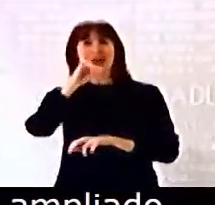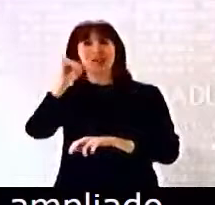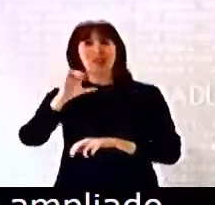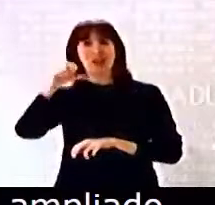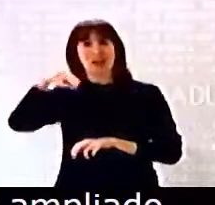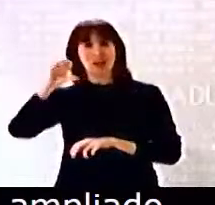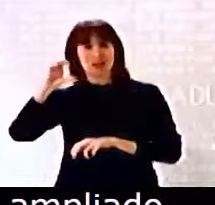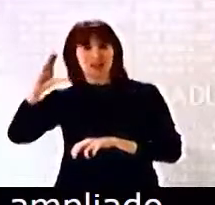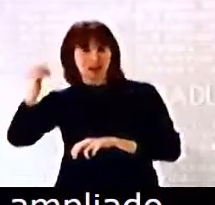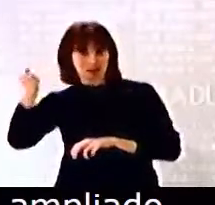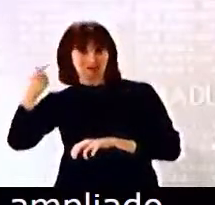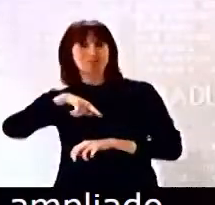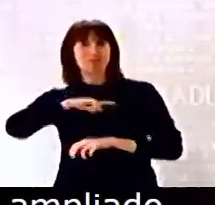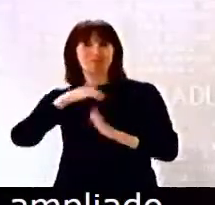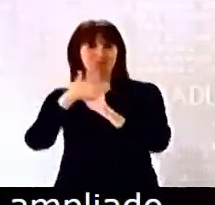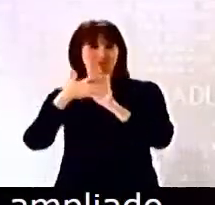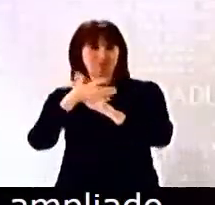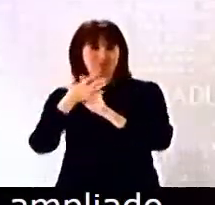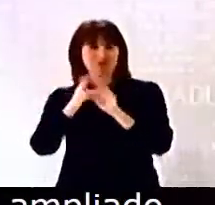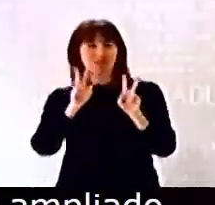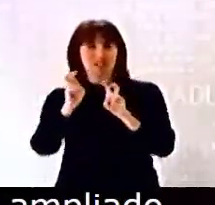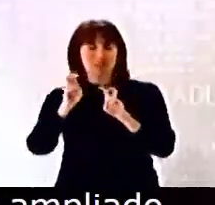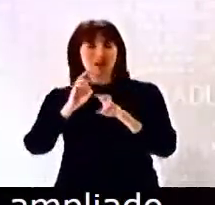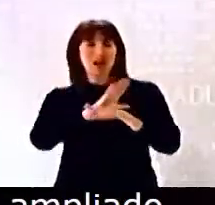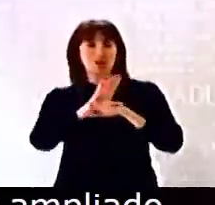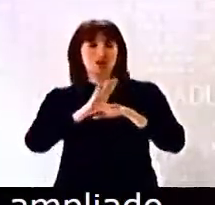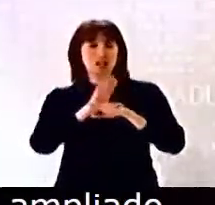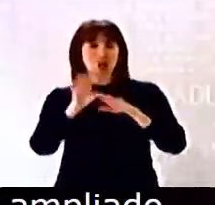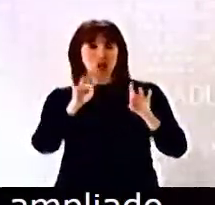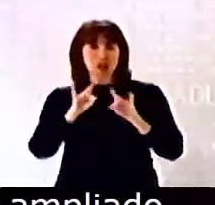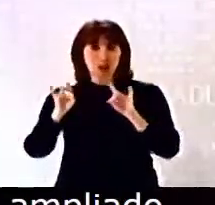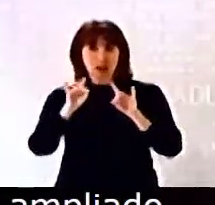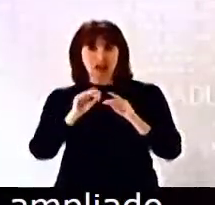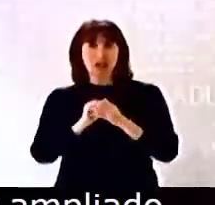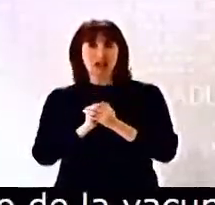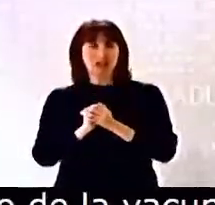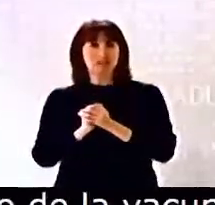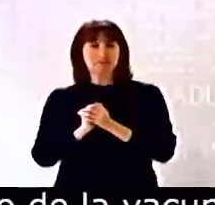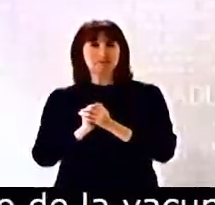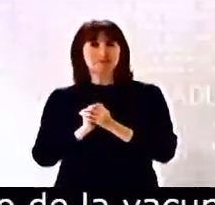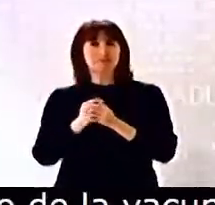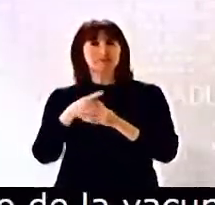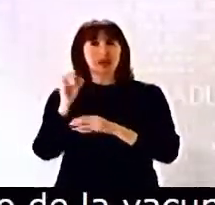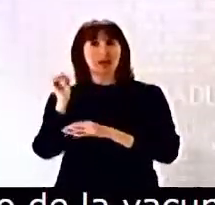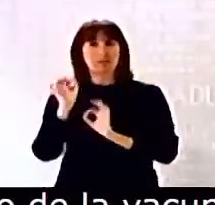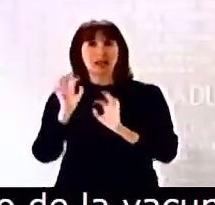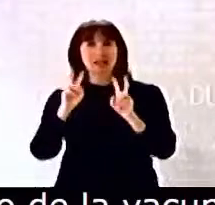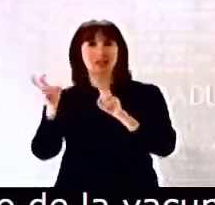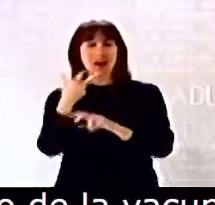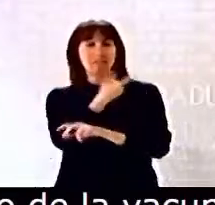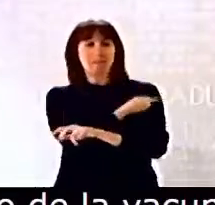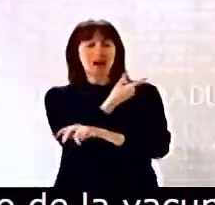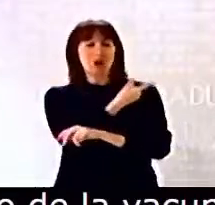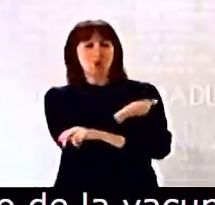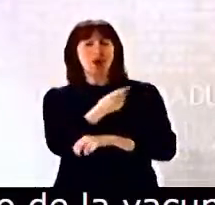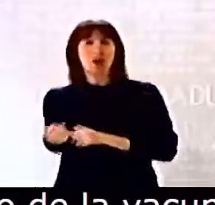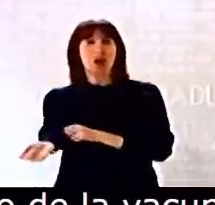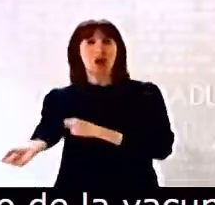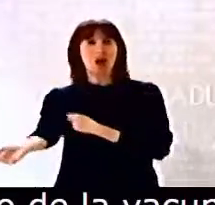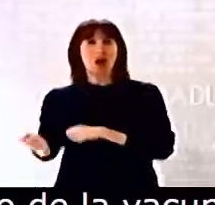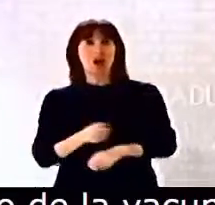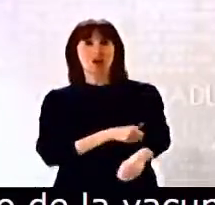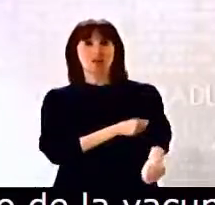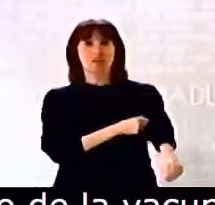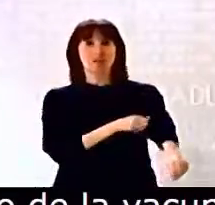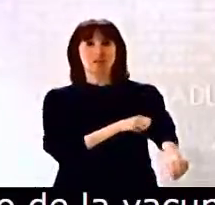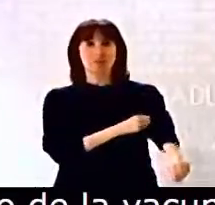de la vacuna de AstraZeneca en el Consejo Interterritorial. La ponencia de vacunas, que es quien manda